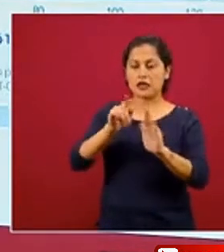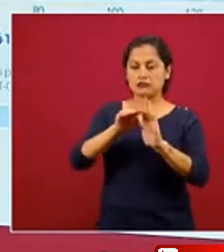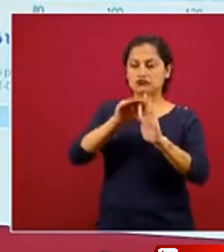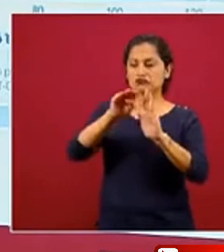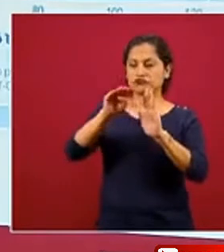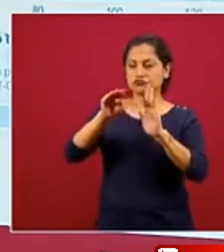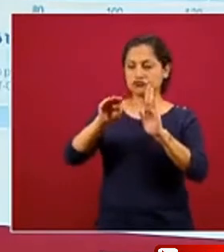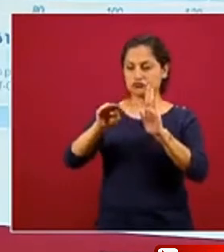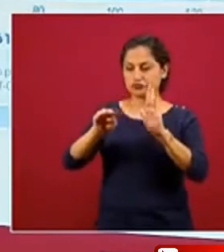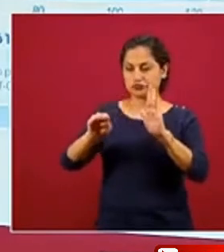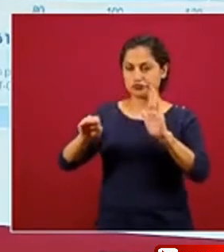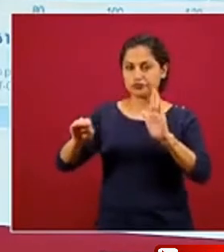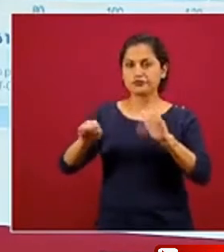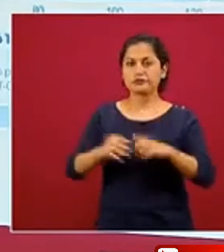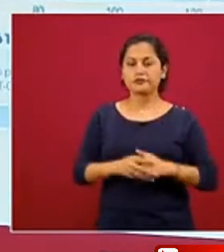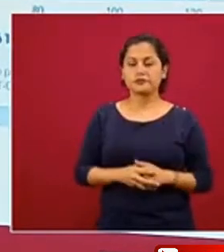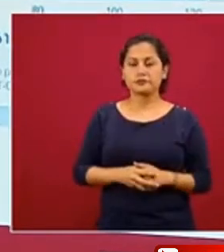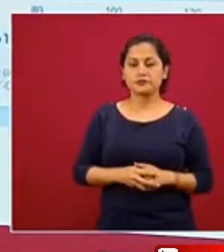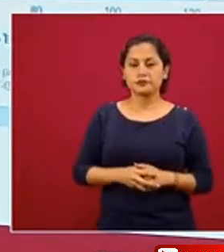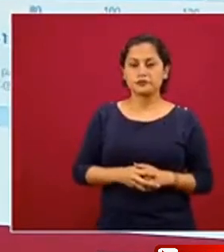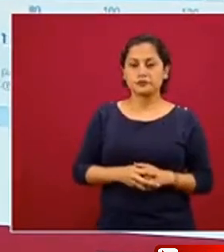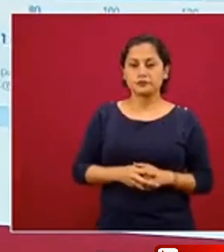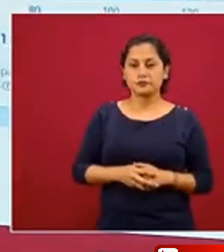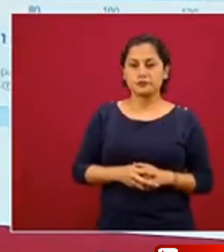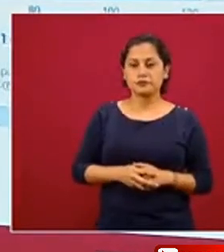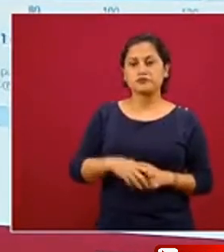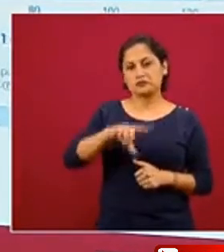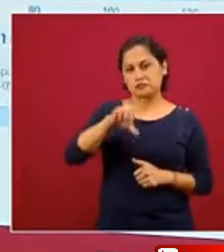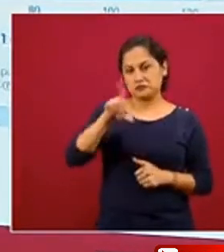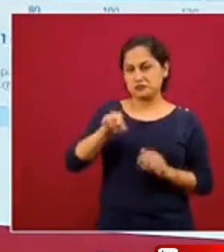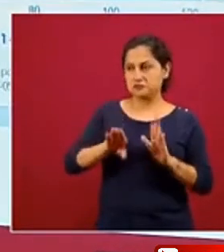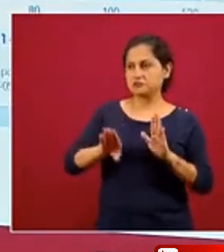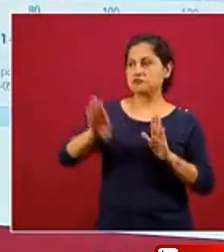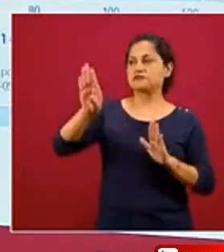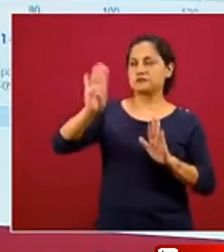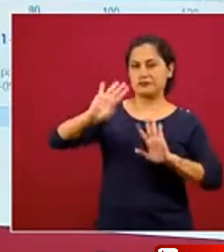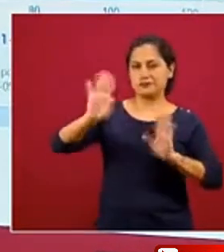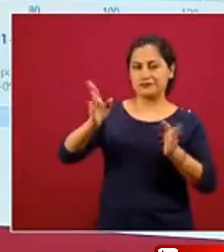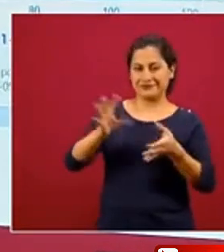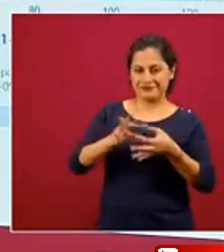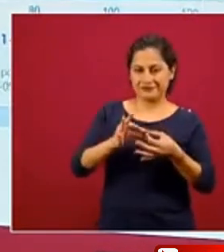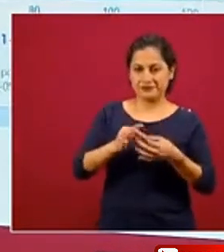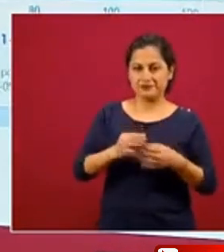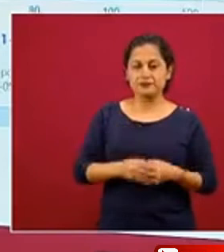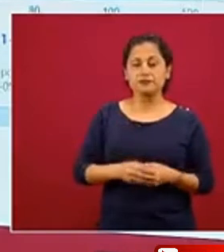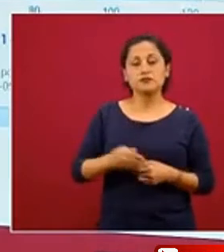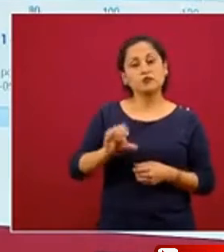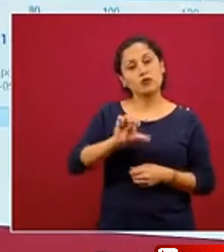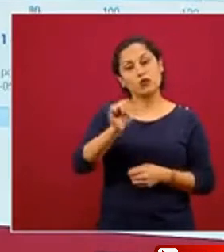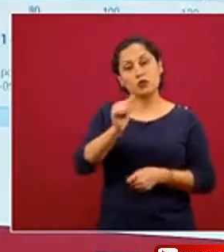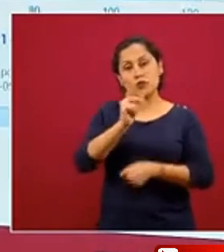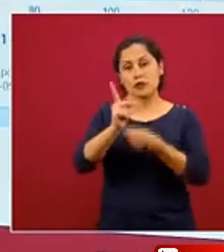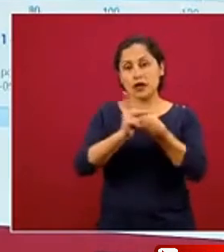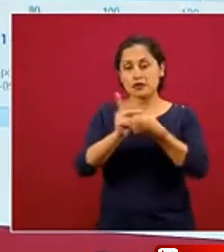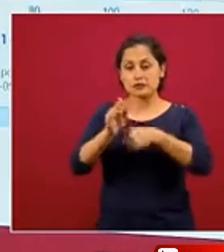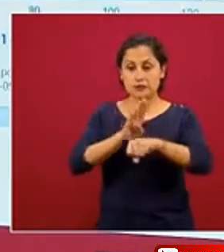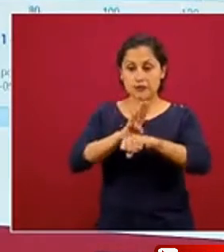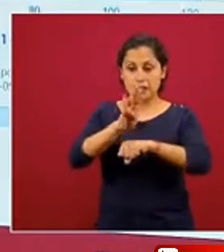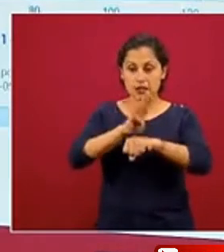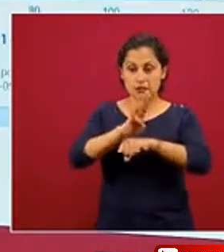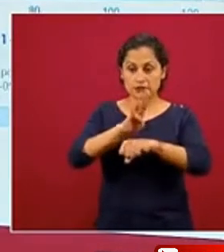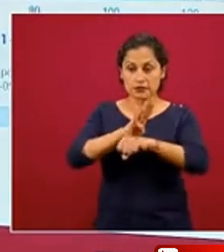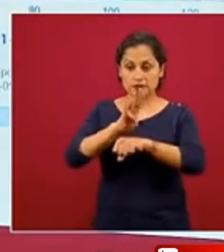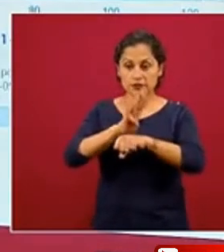línea. En el caso, y con el repunte que ya comentamos, en el caso de Brasil, se presentó